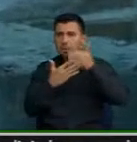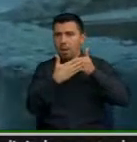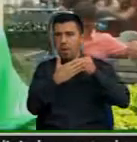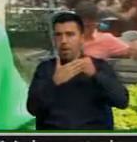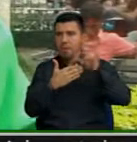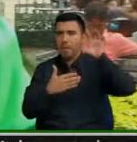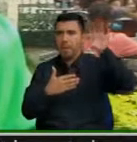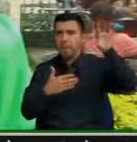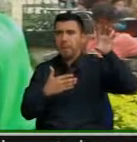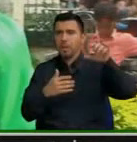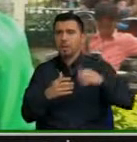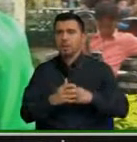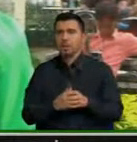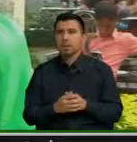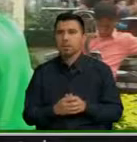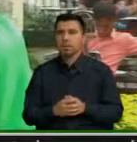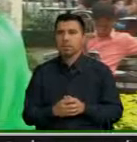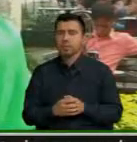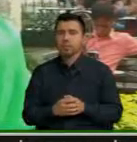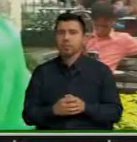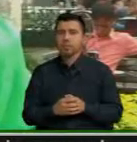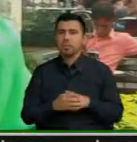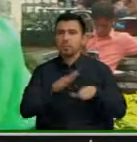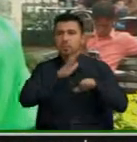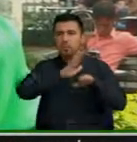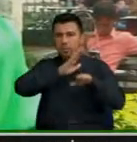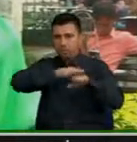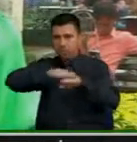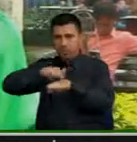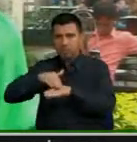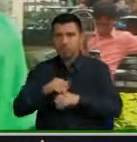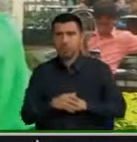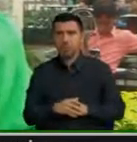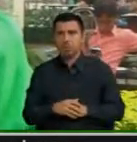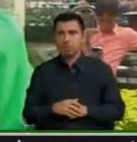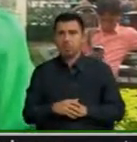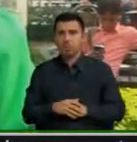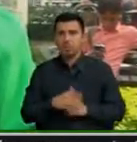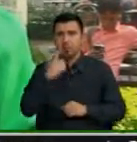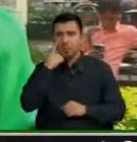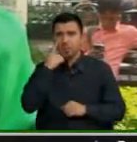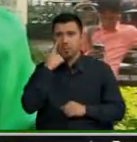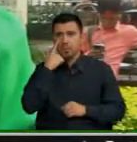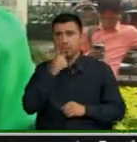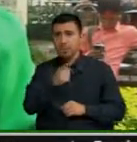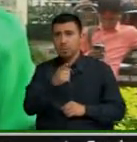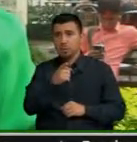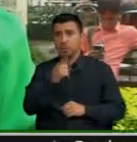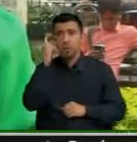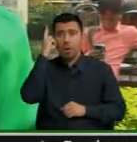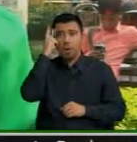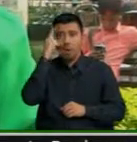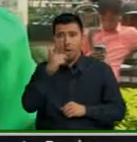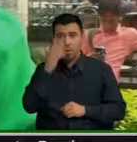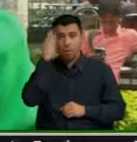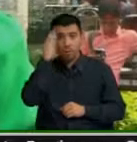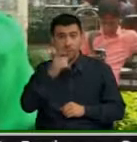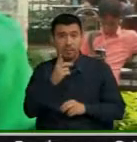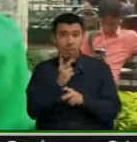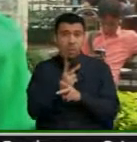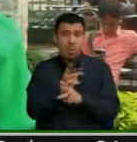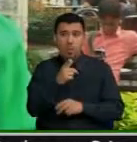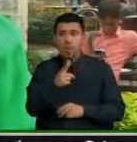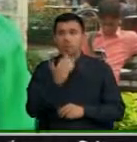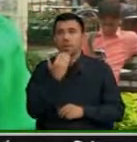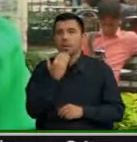El director del IDEAN, el doctor Franco, nos hizo unas recomendaciones muy puntuales y nos hizo unas precisiones que hay que tener en cuenta, lógicamente. Por ejemplo, se mencionó